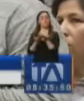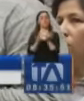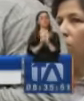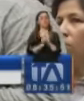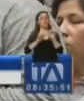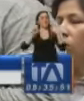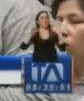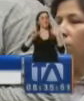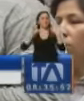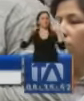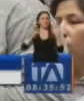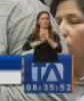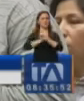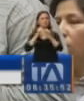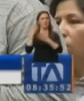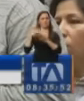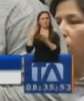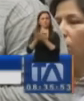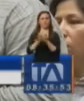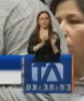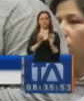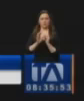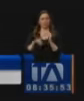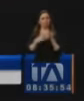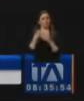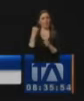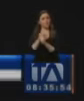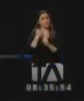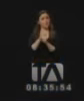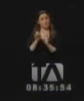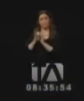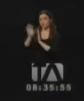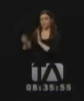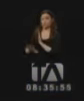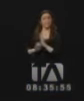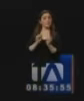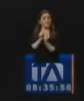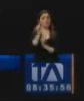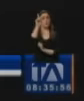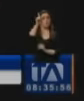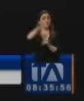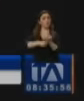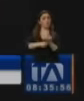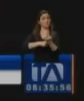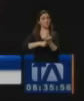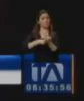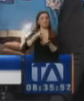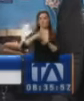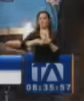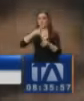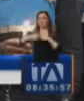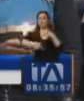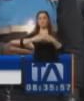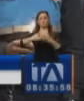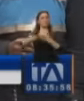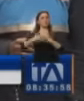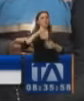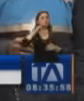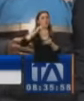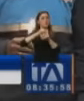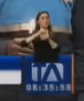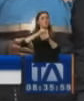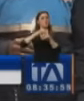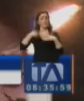todo para que esas donaciones lleguen donde tienen que llegar. Ha pasado un mes y que vengan los meses que vengan. El mensaje es